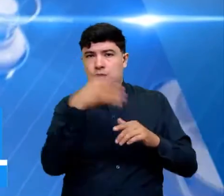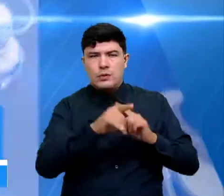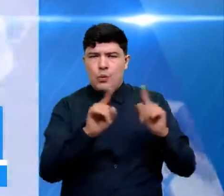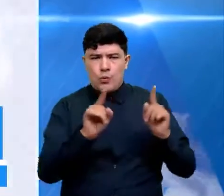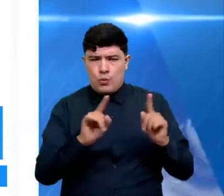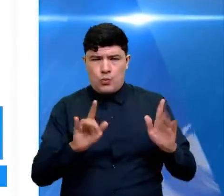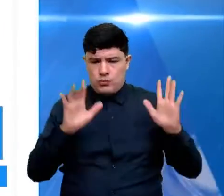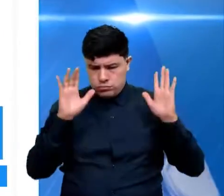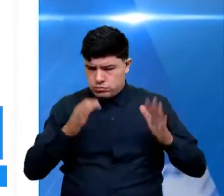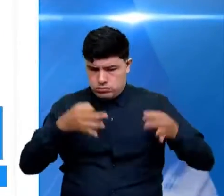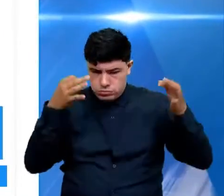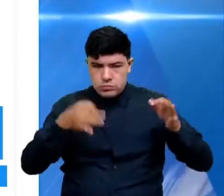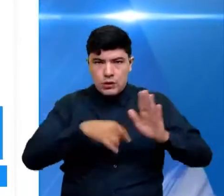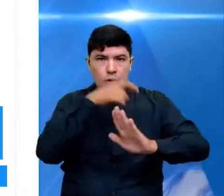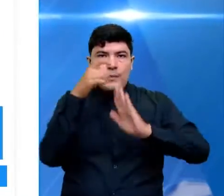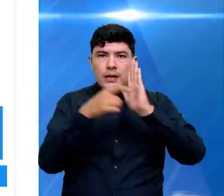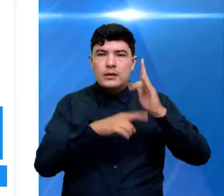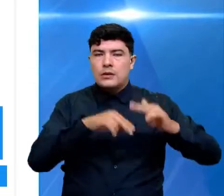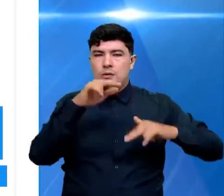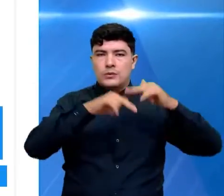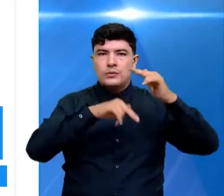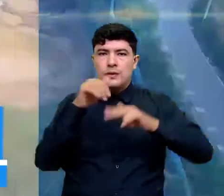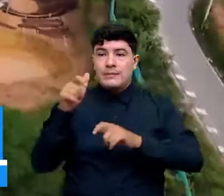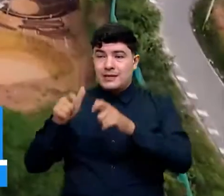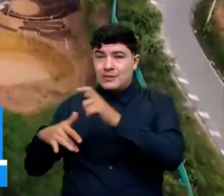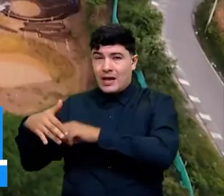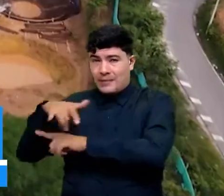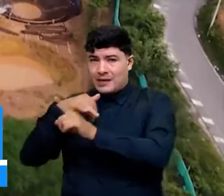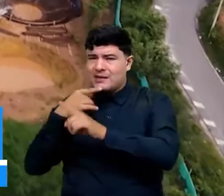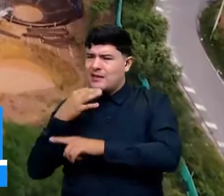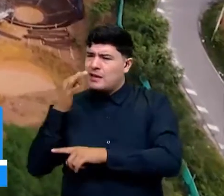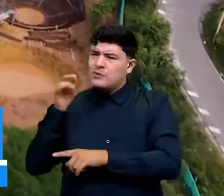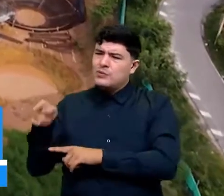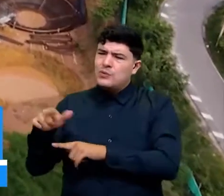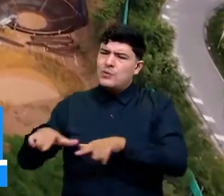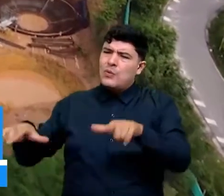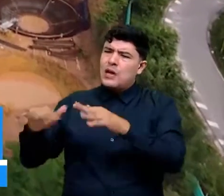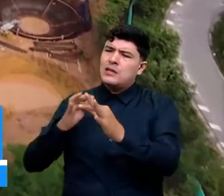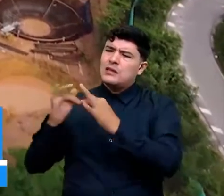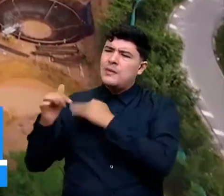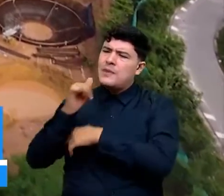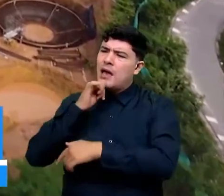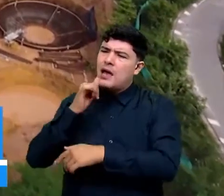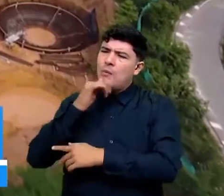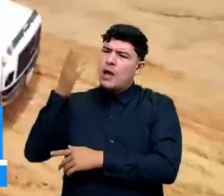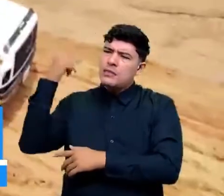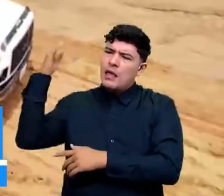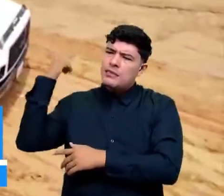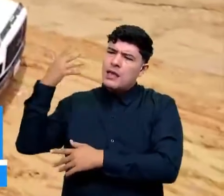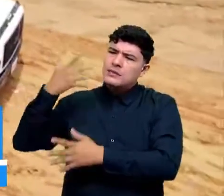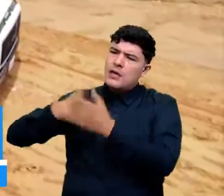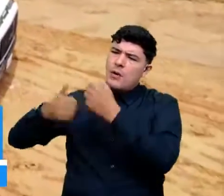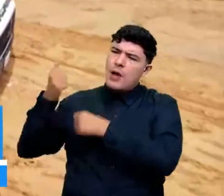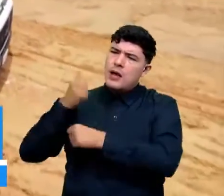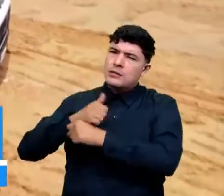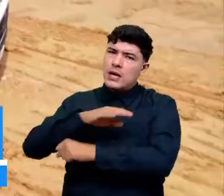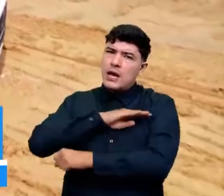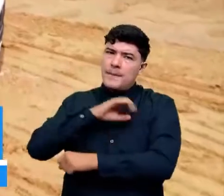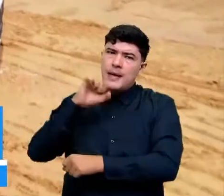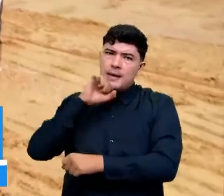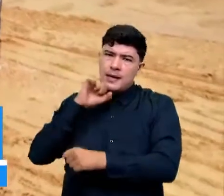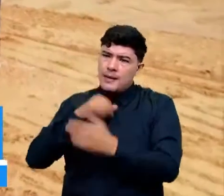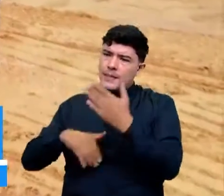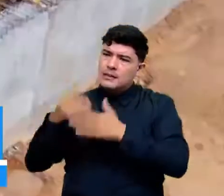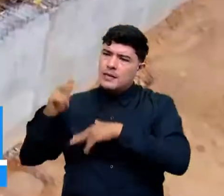Twitter, ambientalistas han denunciado demoras en la entrega de la Pitar San Silvestre, proyecto que hace 5 años la alcaldía de Barranca